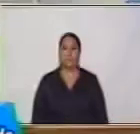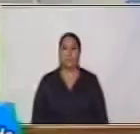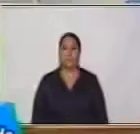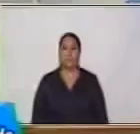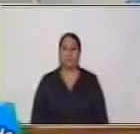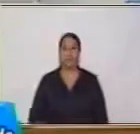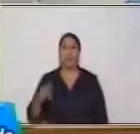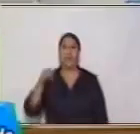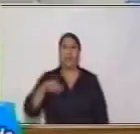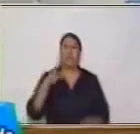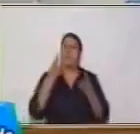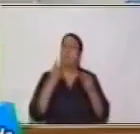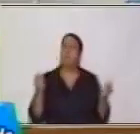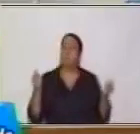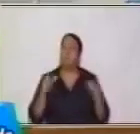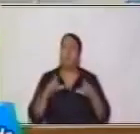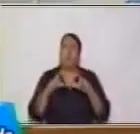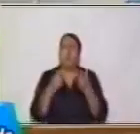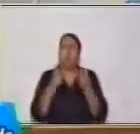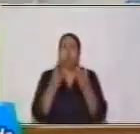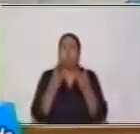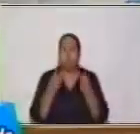Resolver.